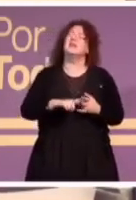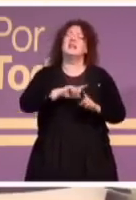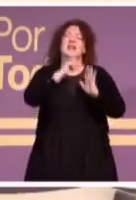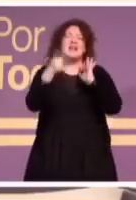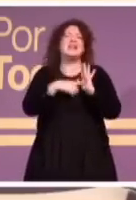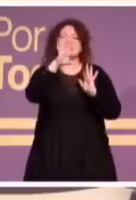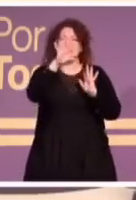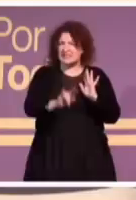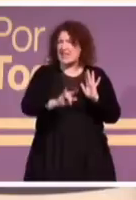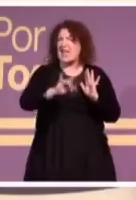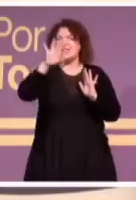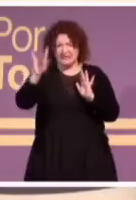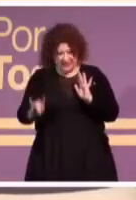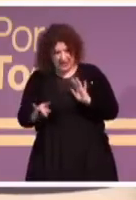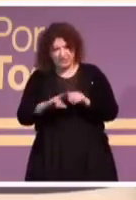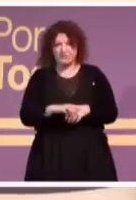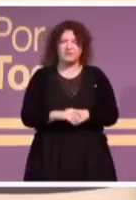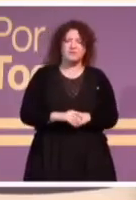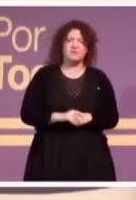sí.